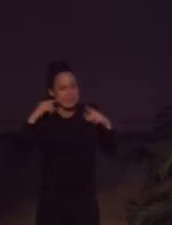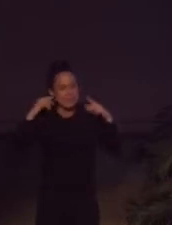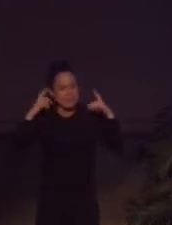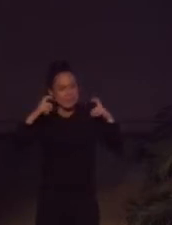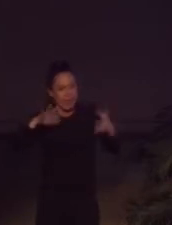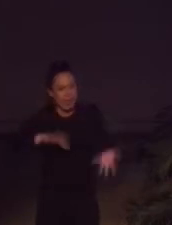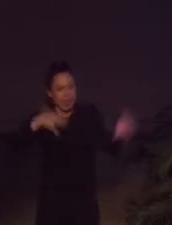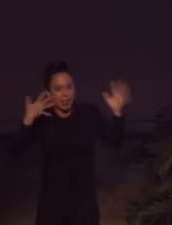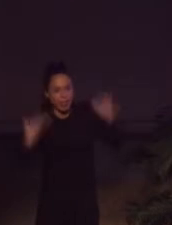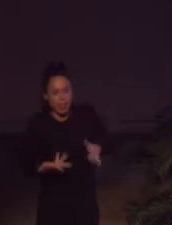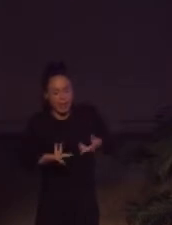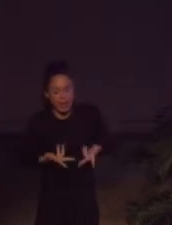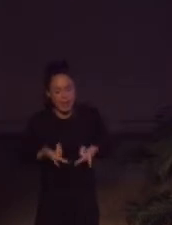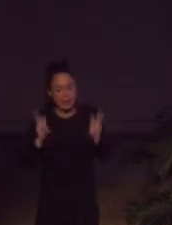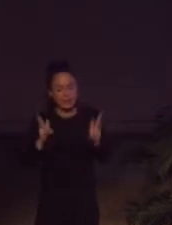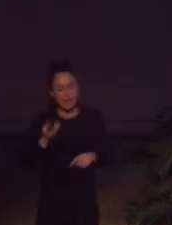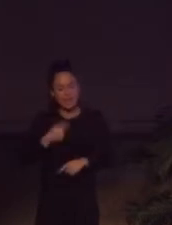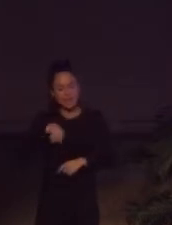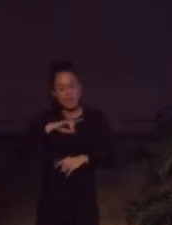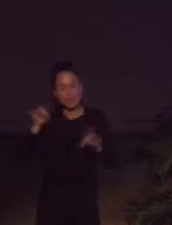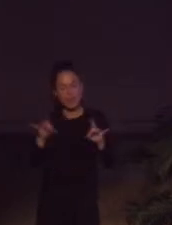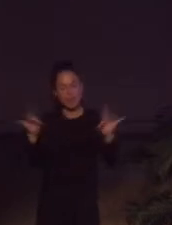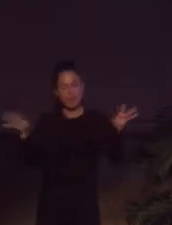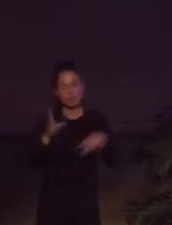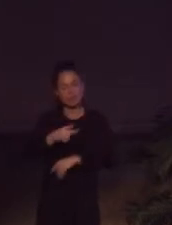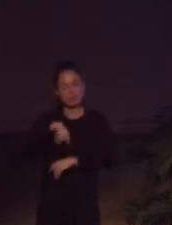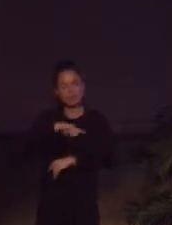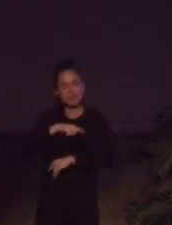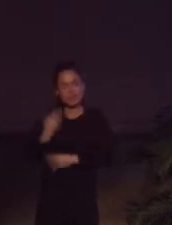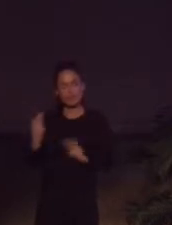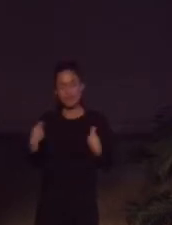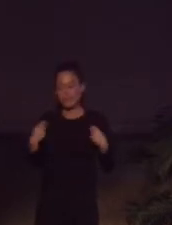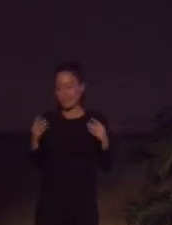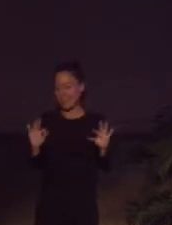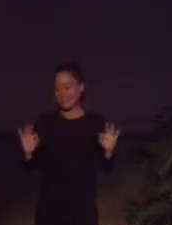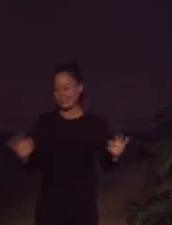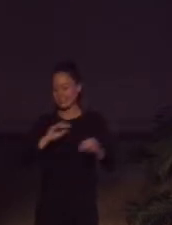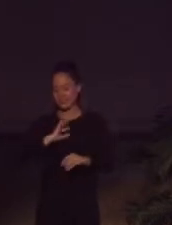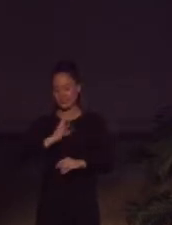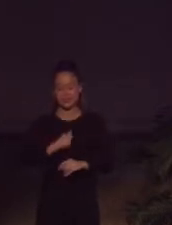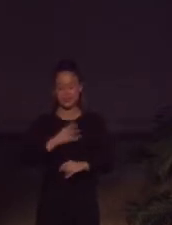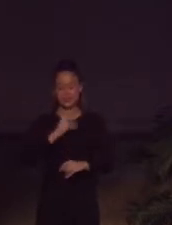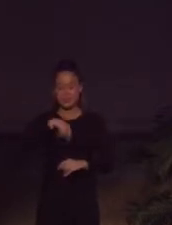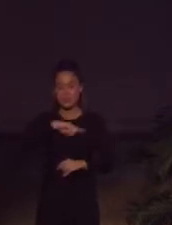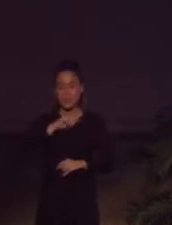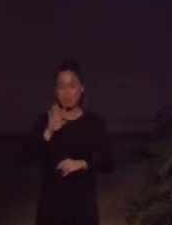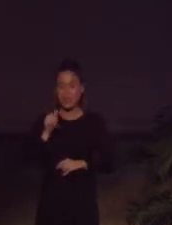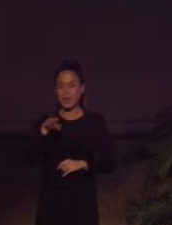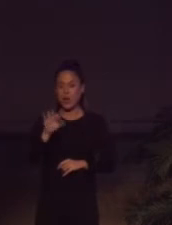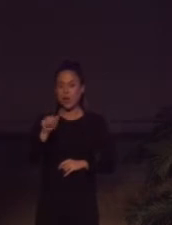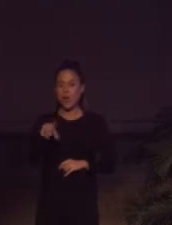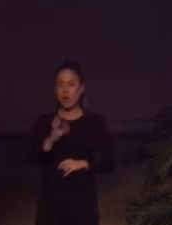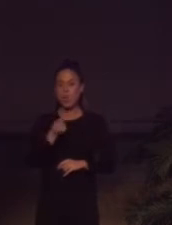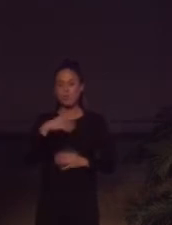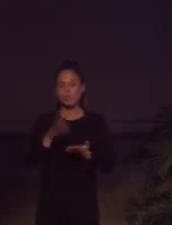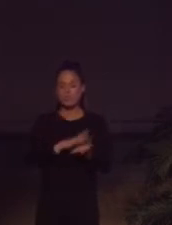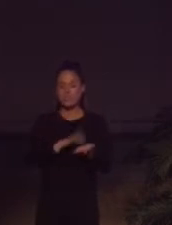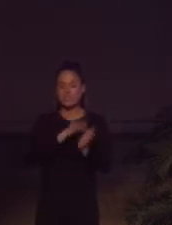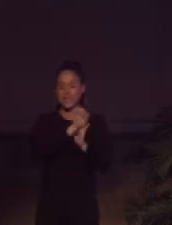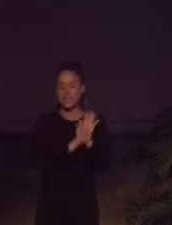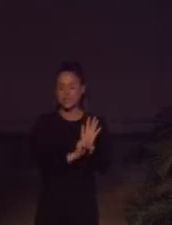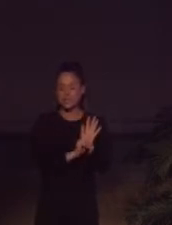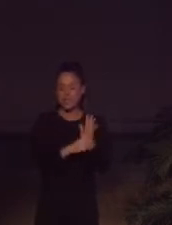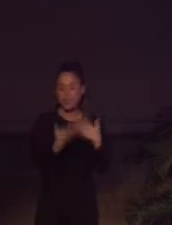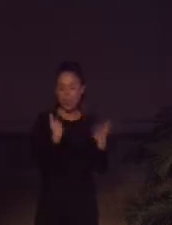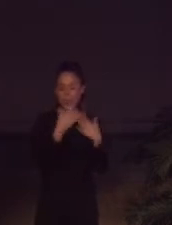o que nosotras, bueno, vivimos o hemos vivido a través de lo queer. Hay un artículo de Paul Preciado hablando con sus padres sobre